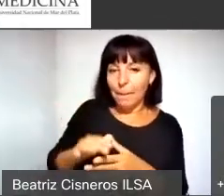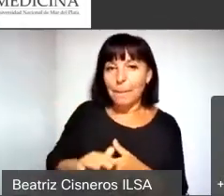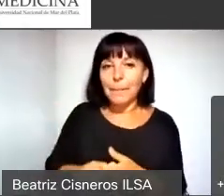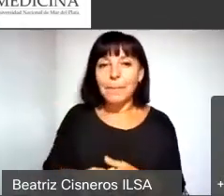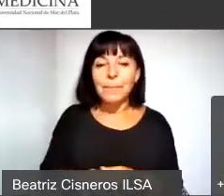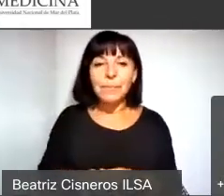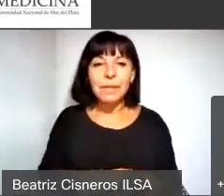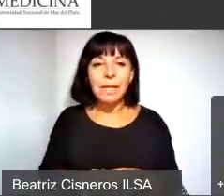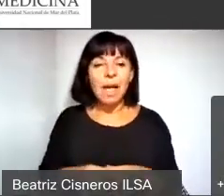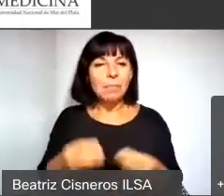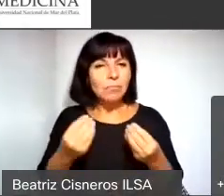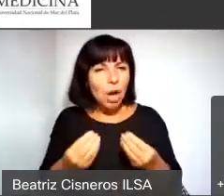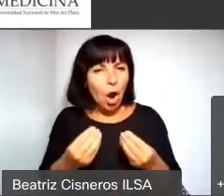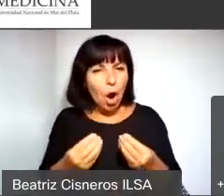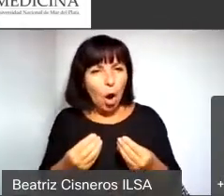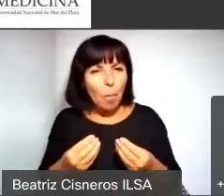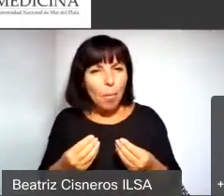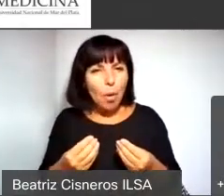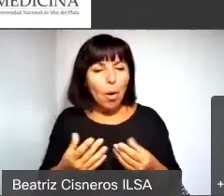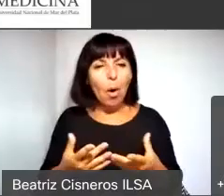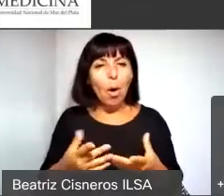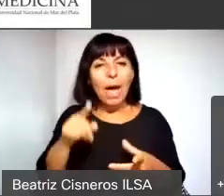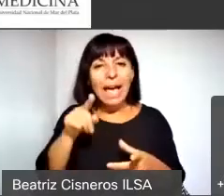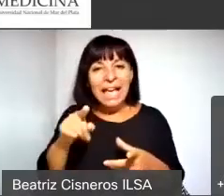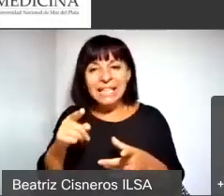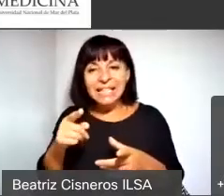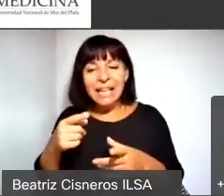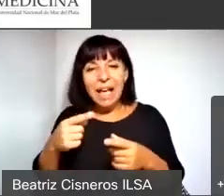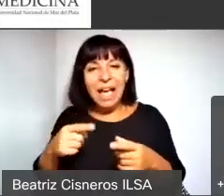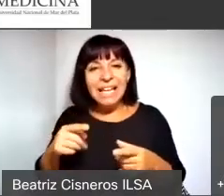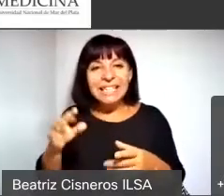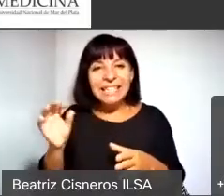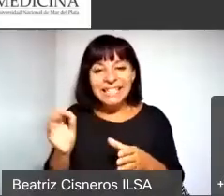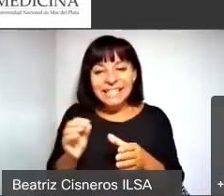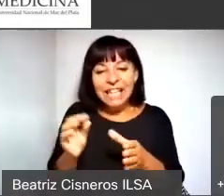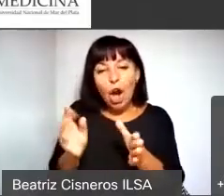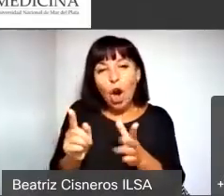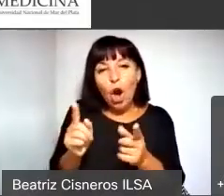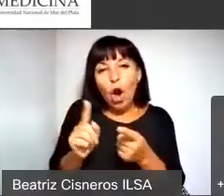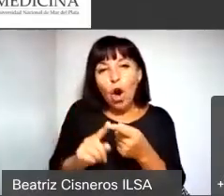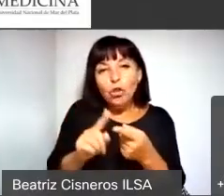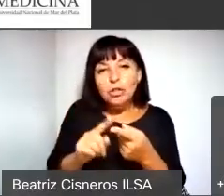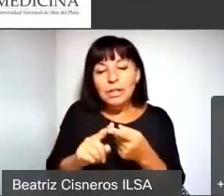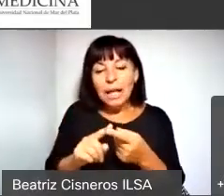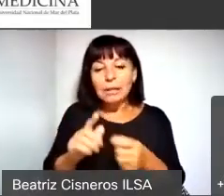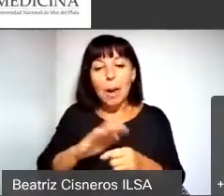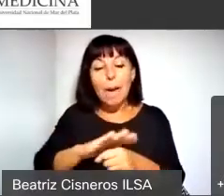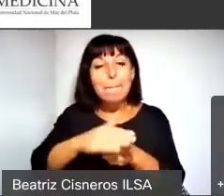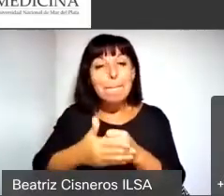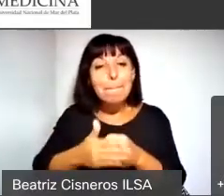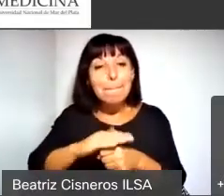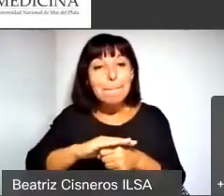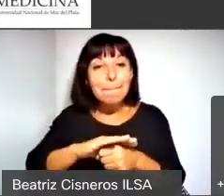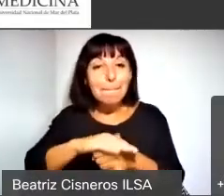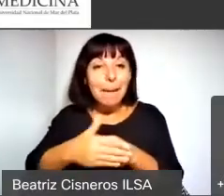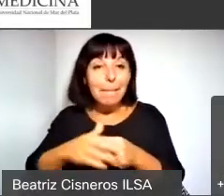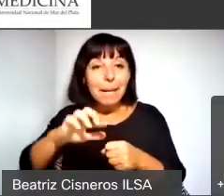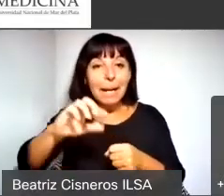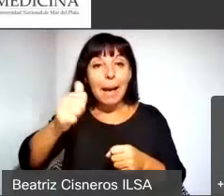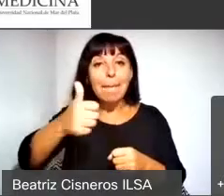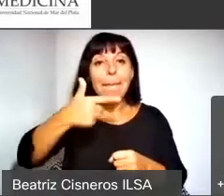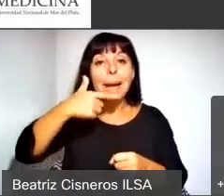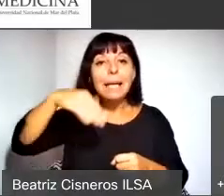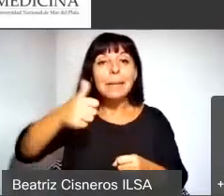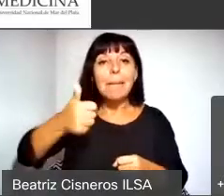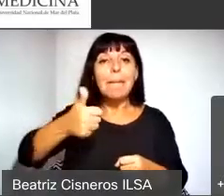Lo que ocurre es que ese material o esa célula toma contacto con la membrana plasmática de la célula que va a llevar adelante